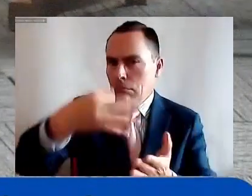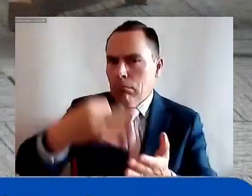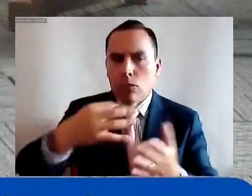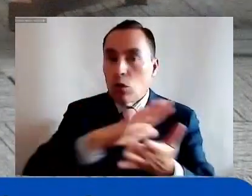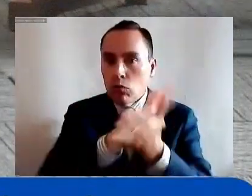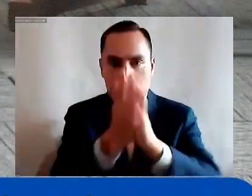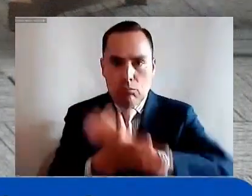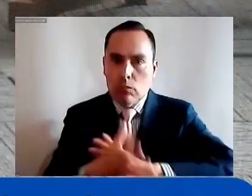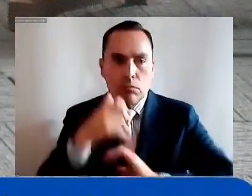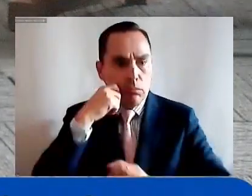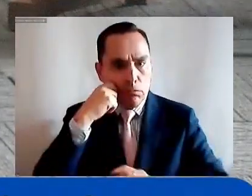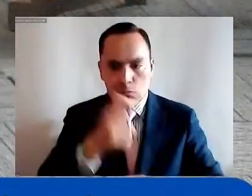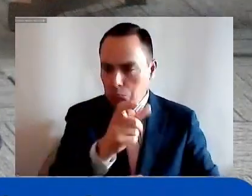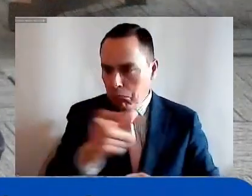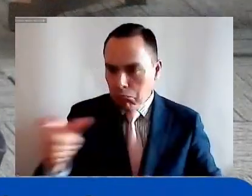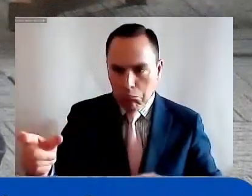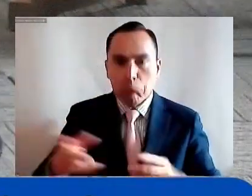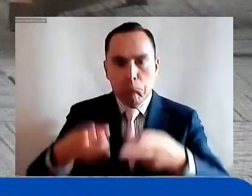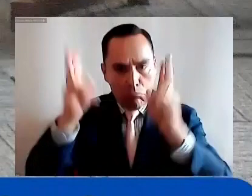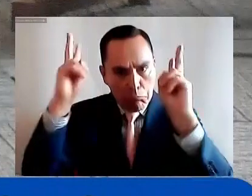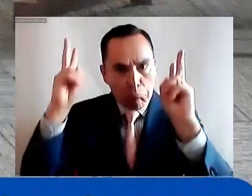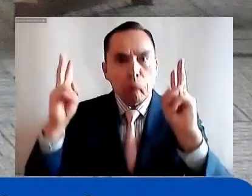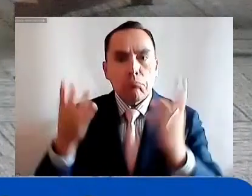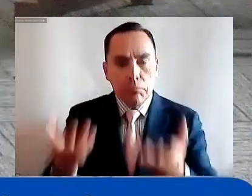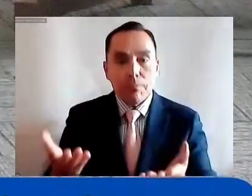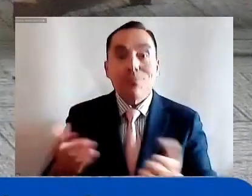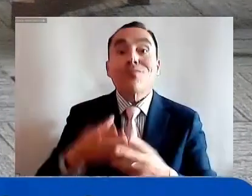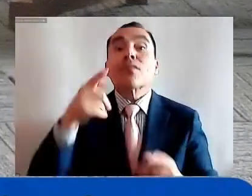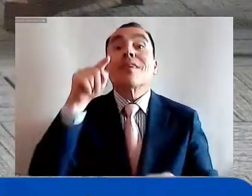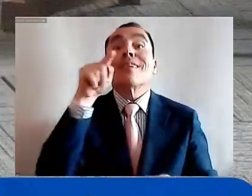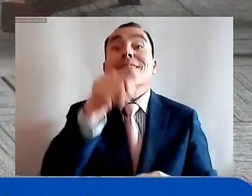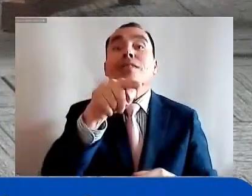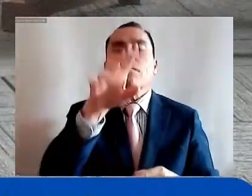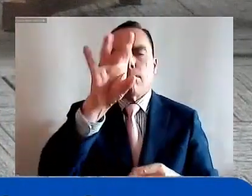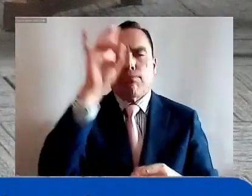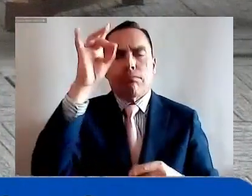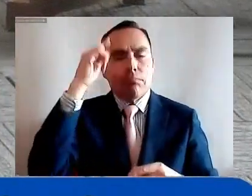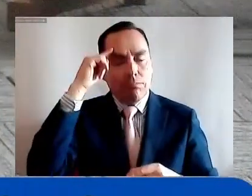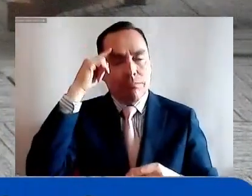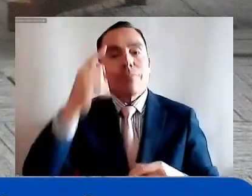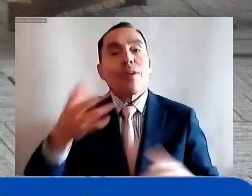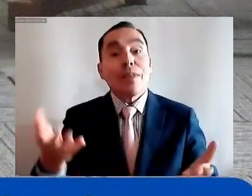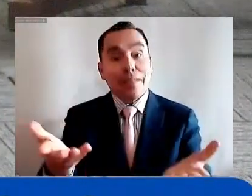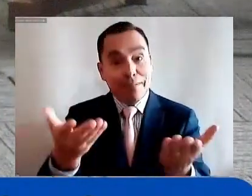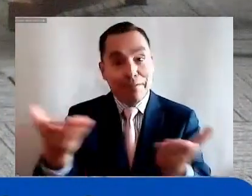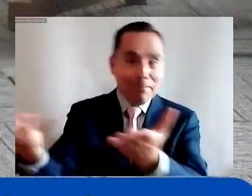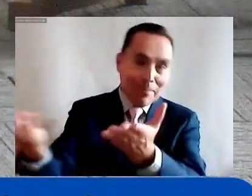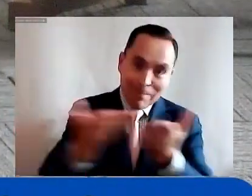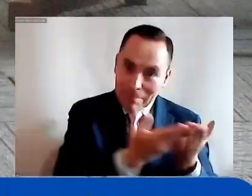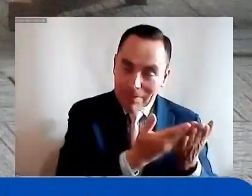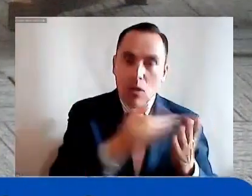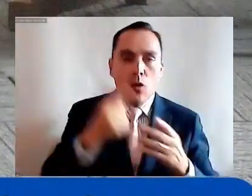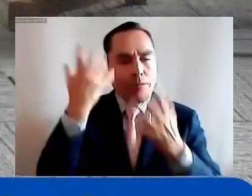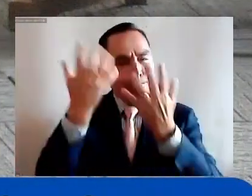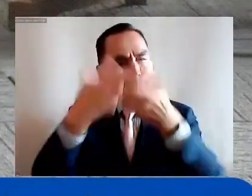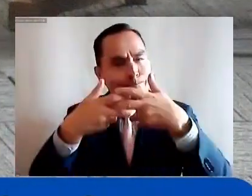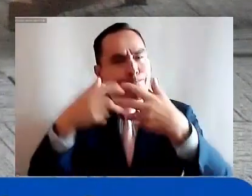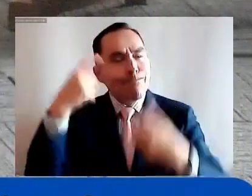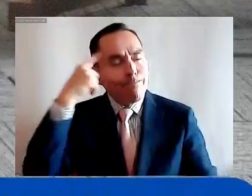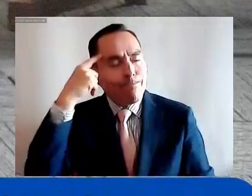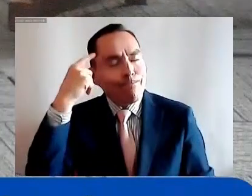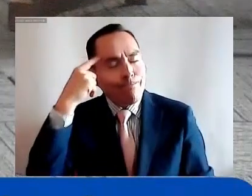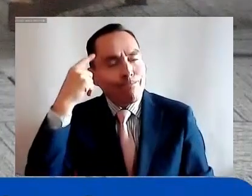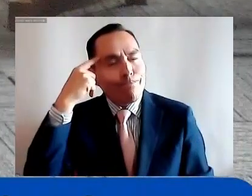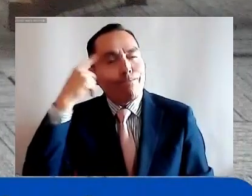humanos. Precisamente sobre ello queremos invitar a reflexionar hoy, con énfasis en